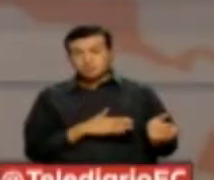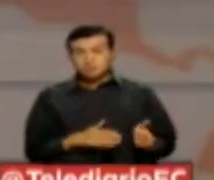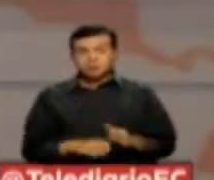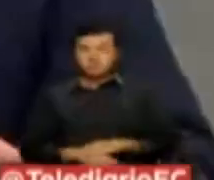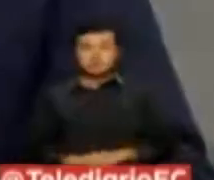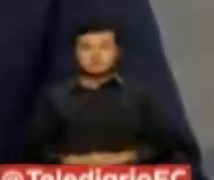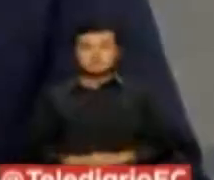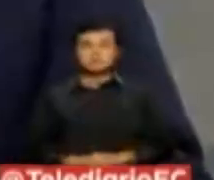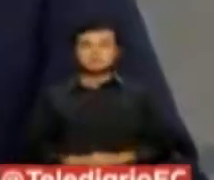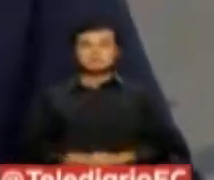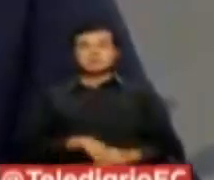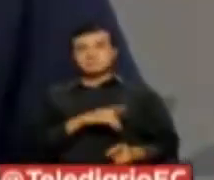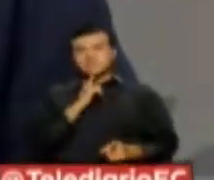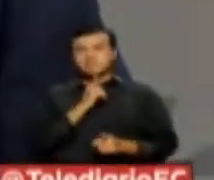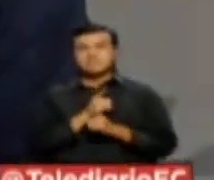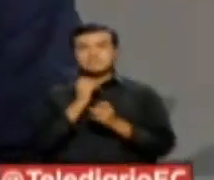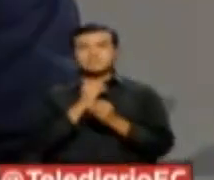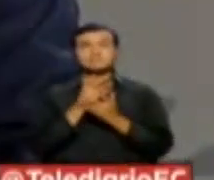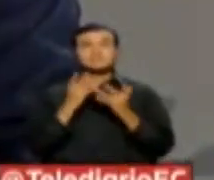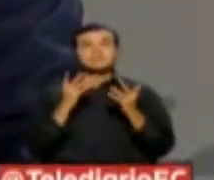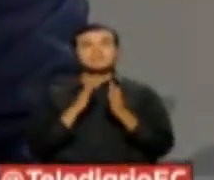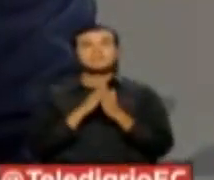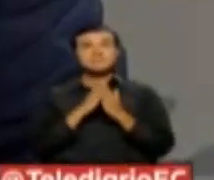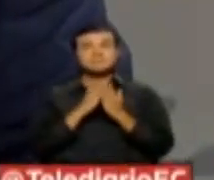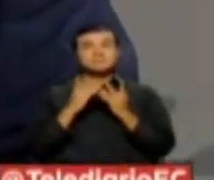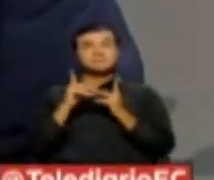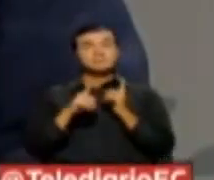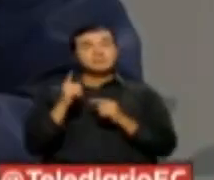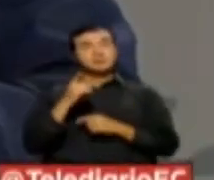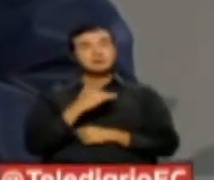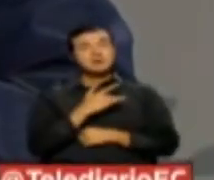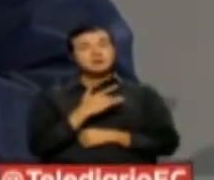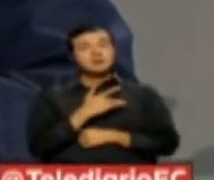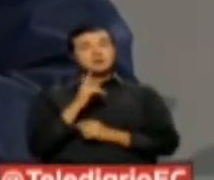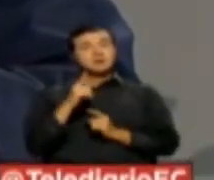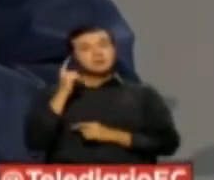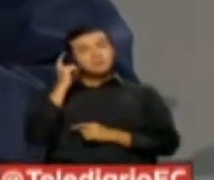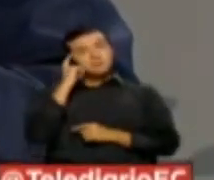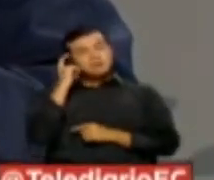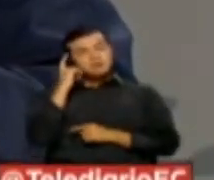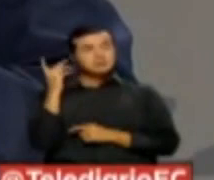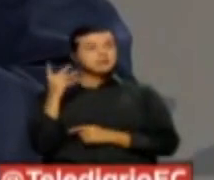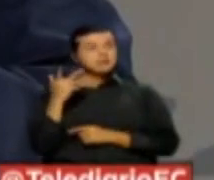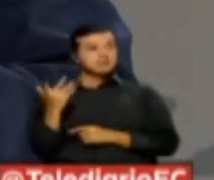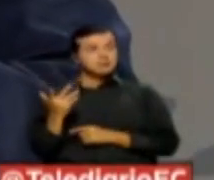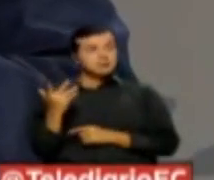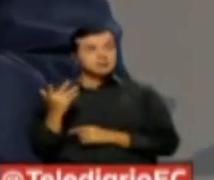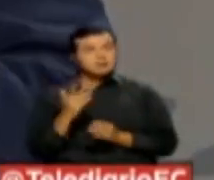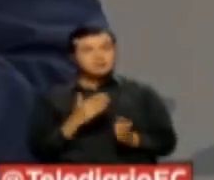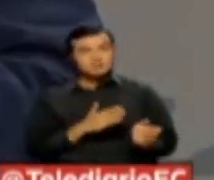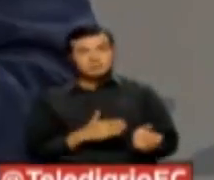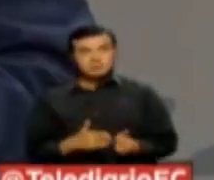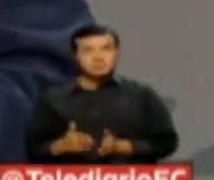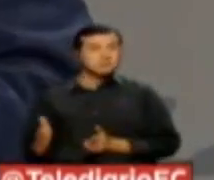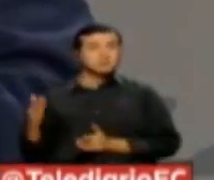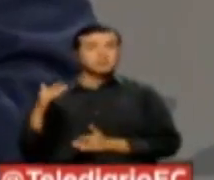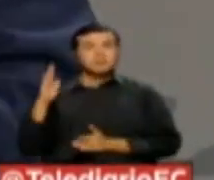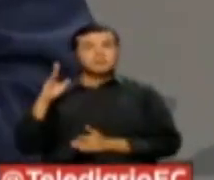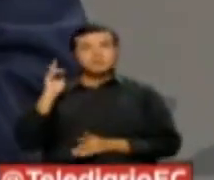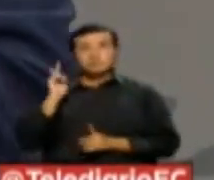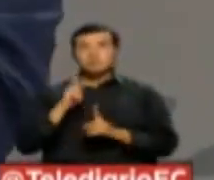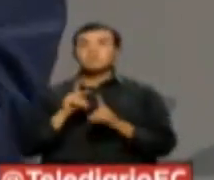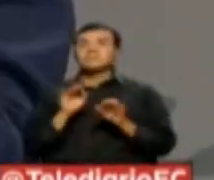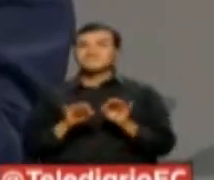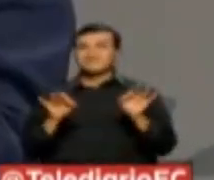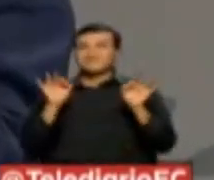claro esto de la promoción del libro a veces nos lleva a pensar en qué se pone mucho hincapié